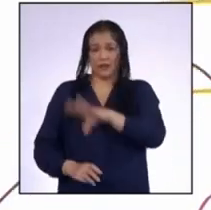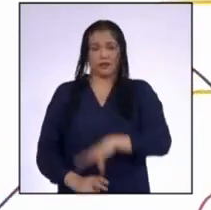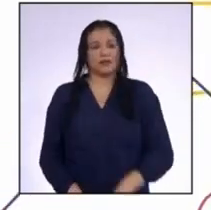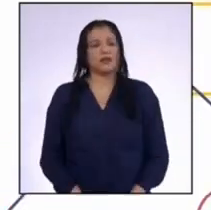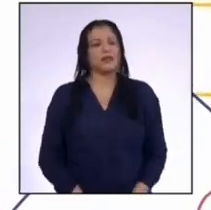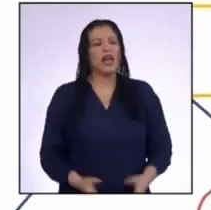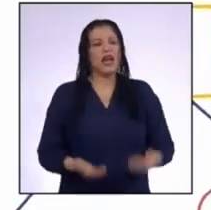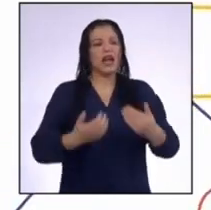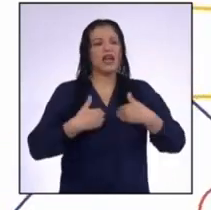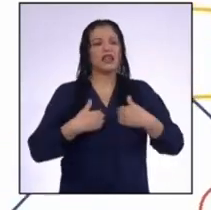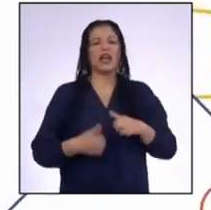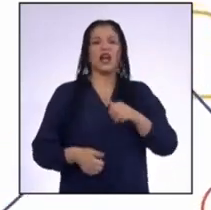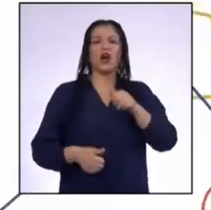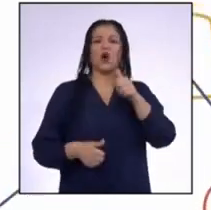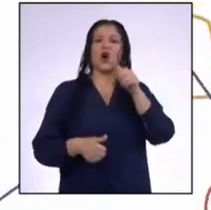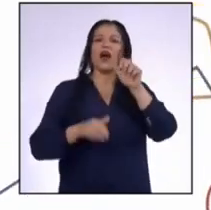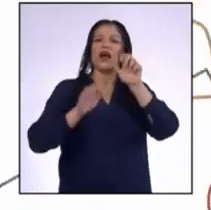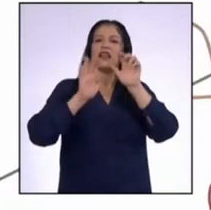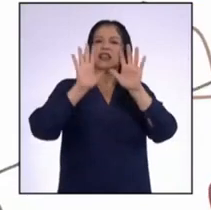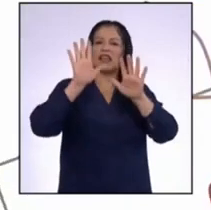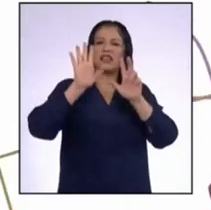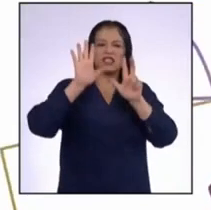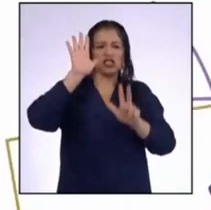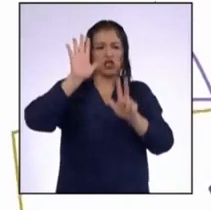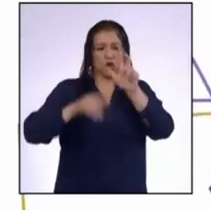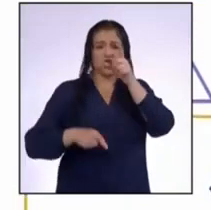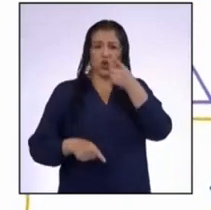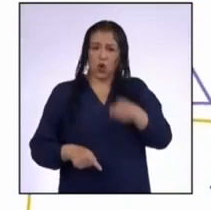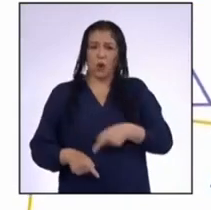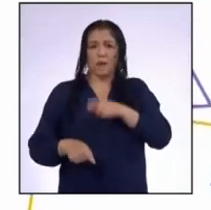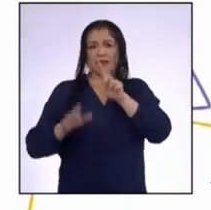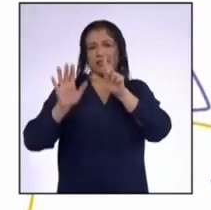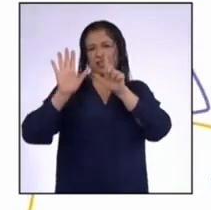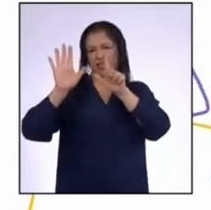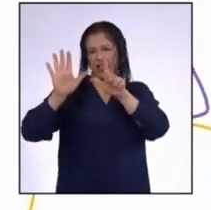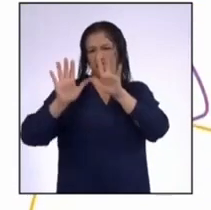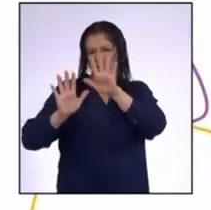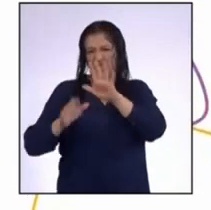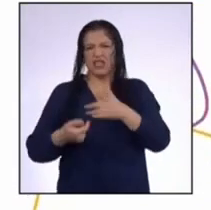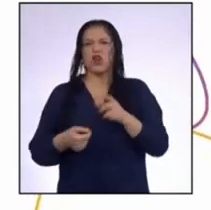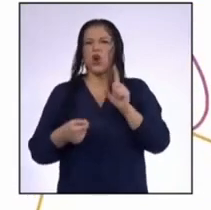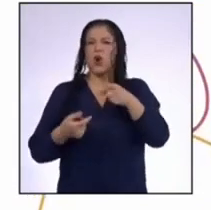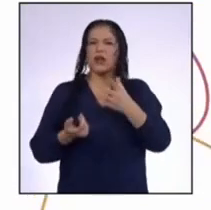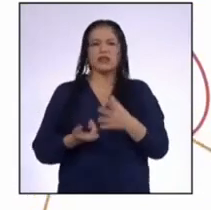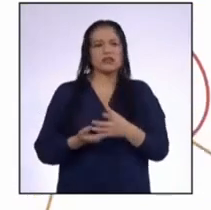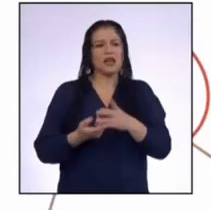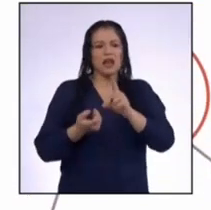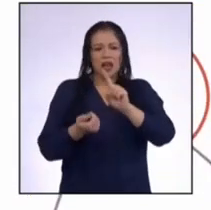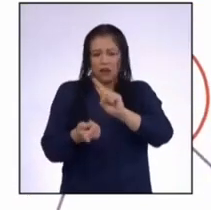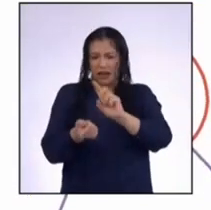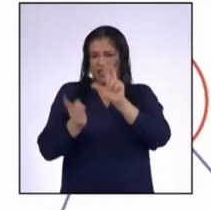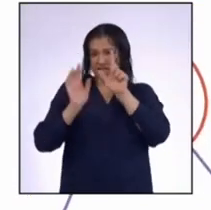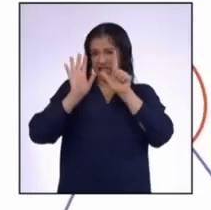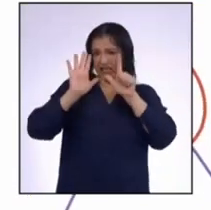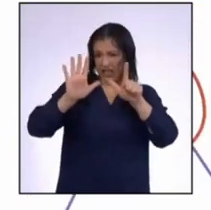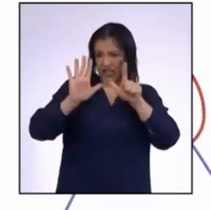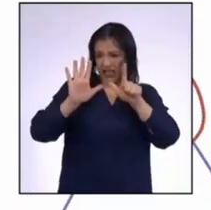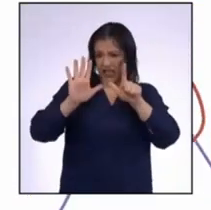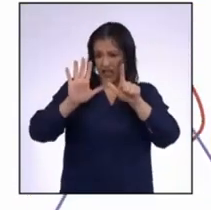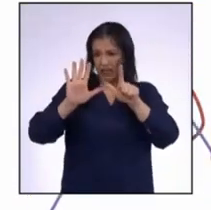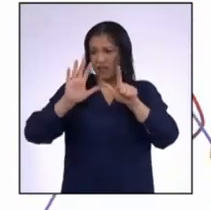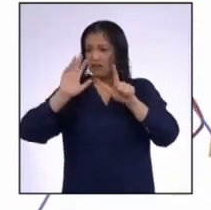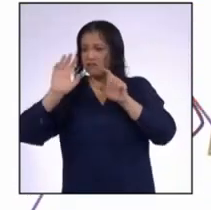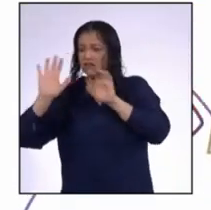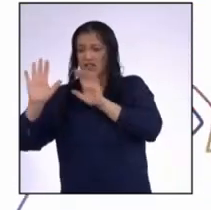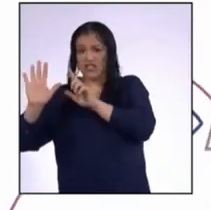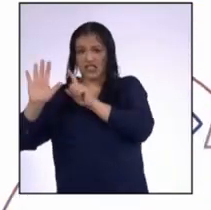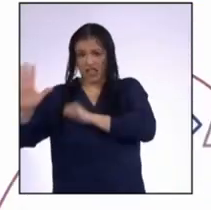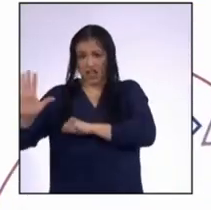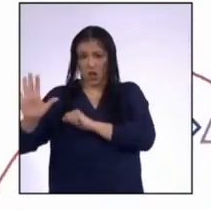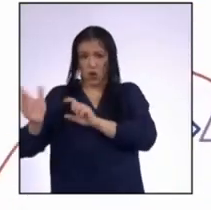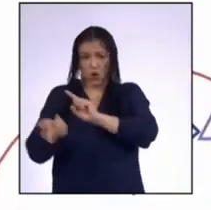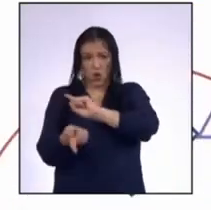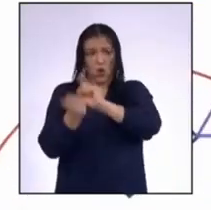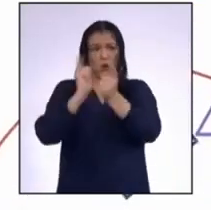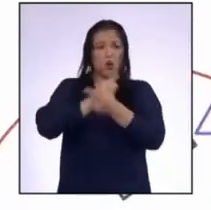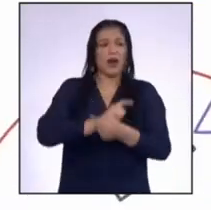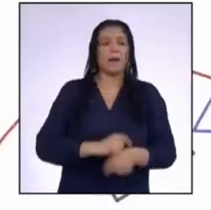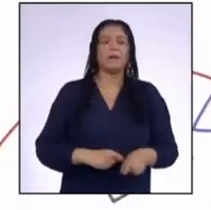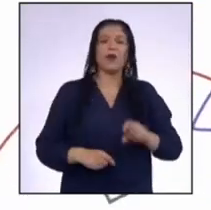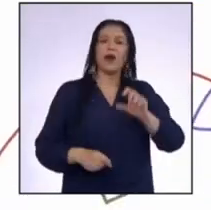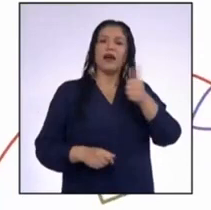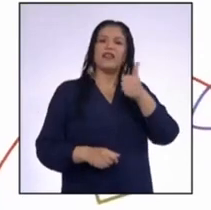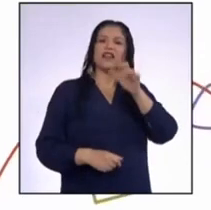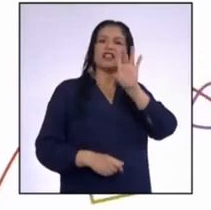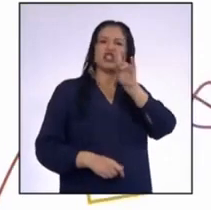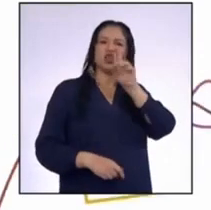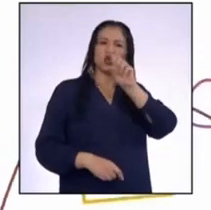obtengo 18 enteros 75 centésimos. Este decimal lo aproximo o redondeo el décimo y tengo como resultado